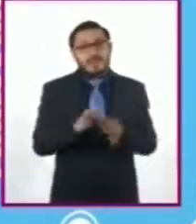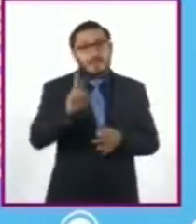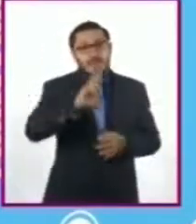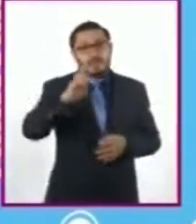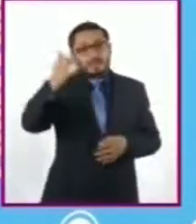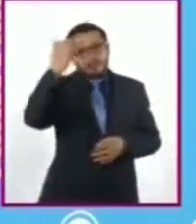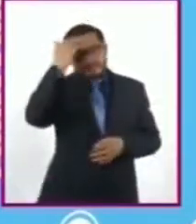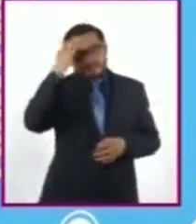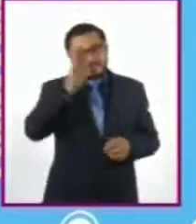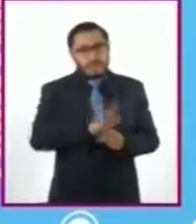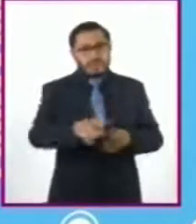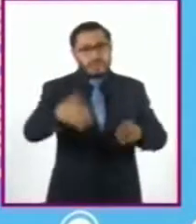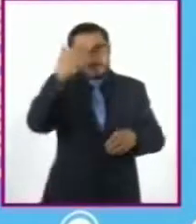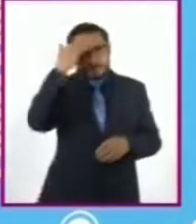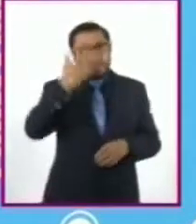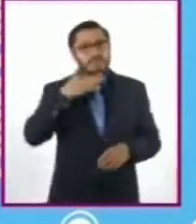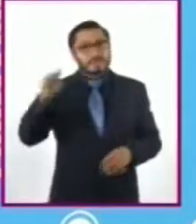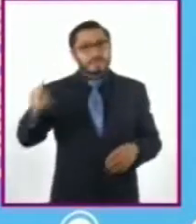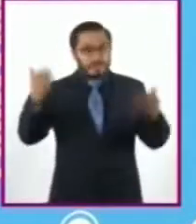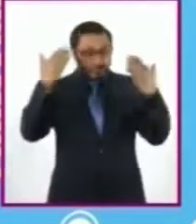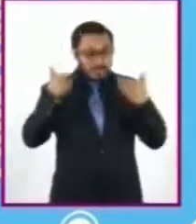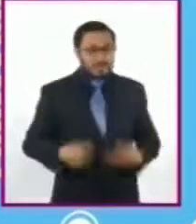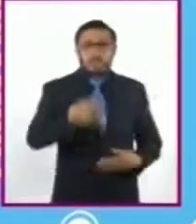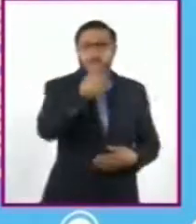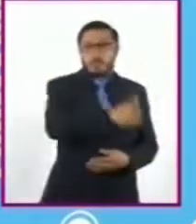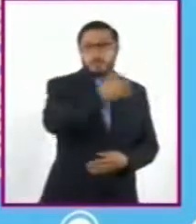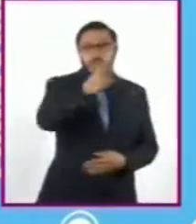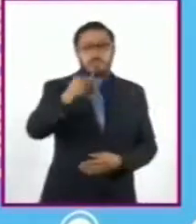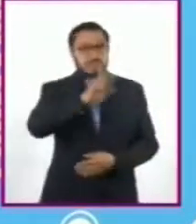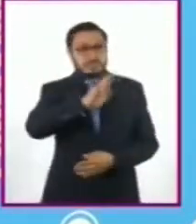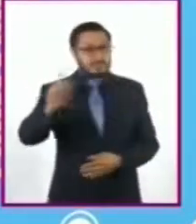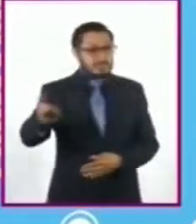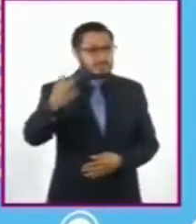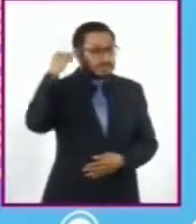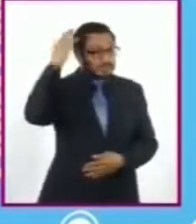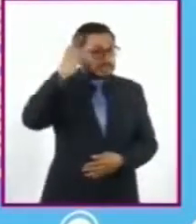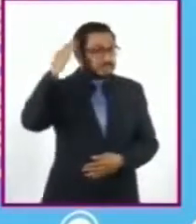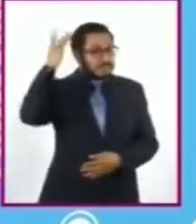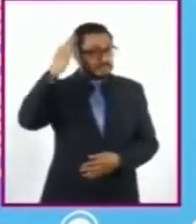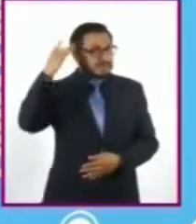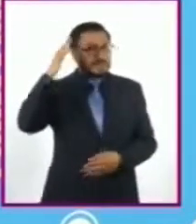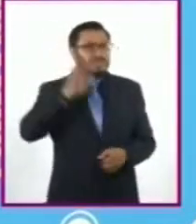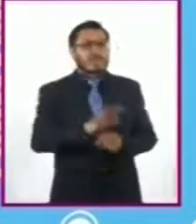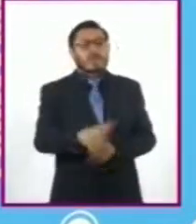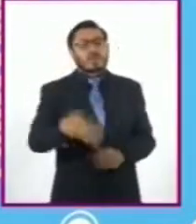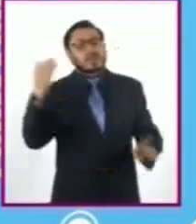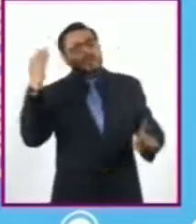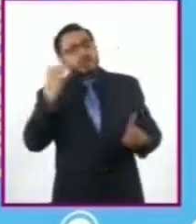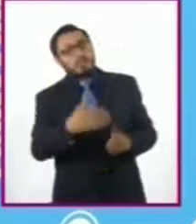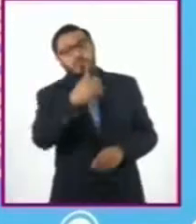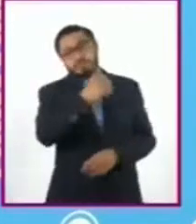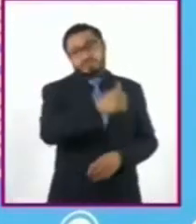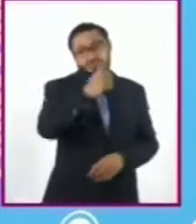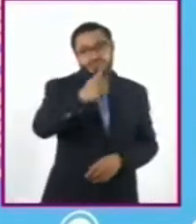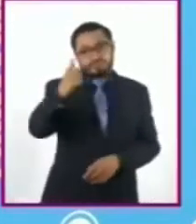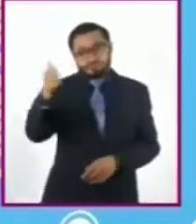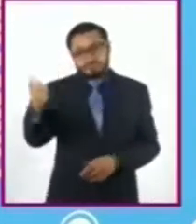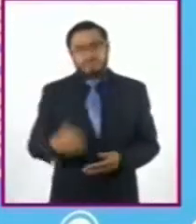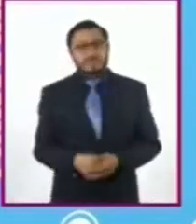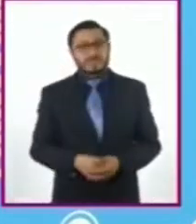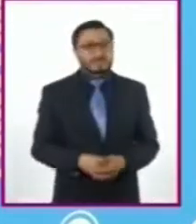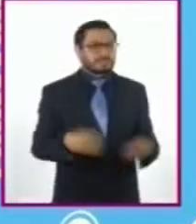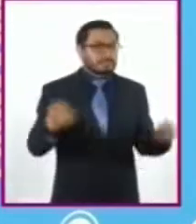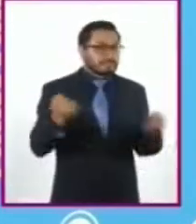las capacidades propias, reflexionar acerca de nuestras aspiraciones y metas,